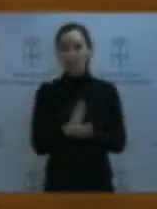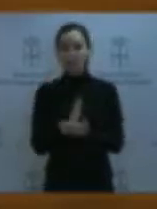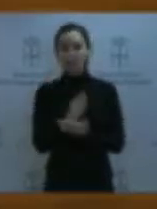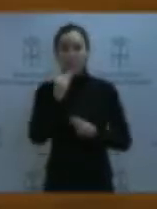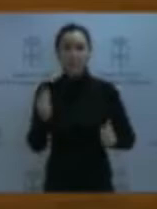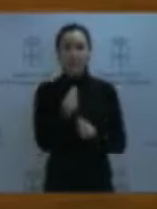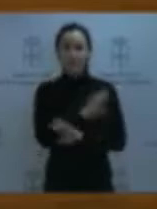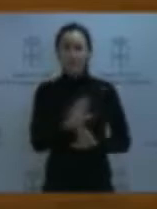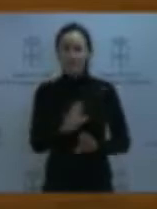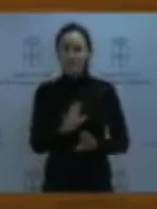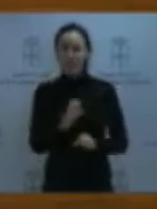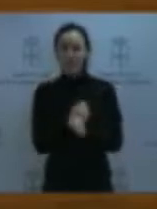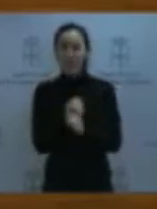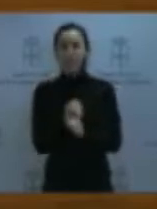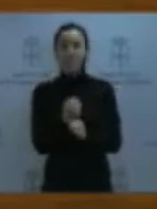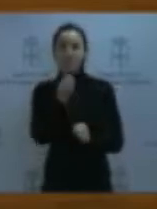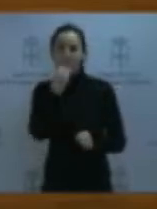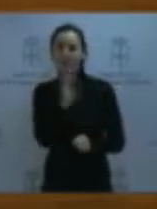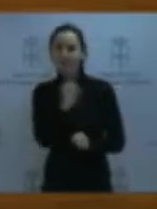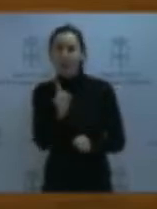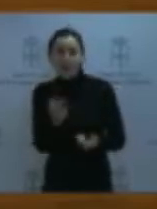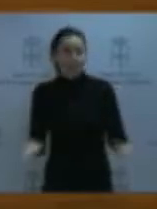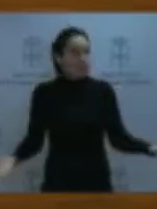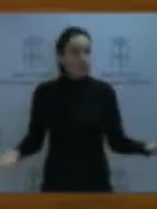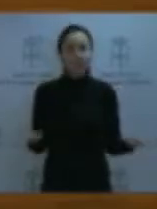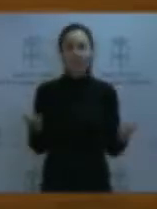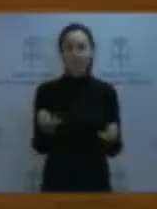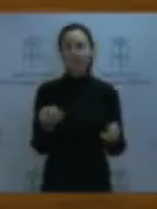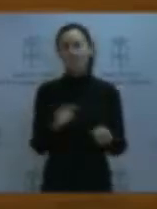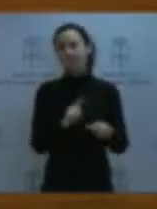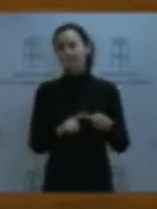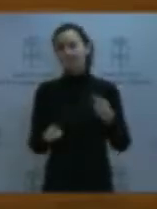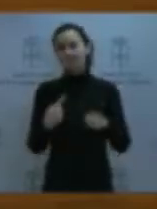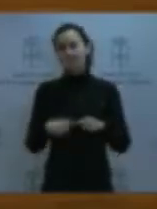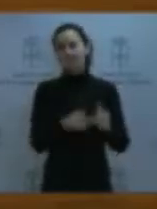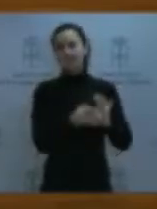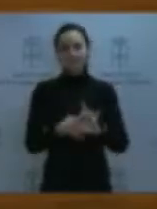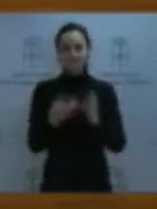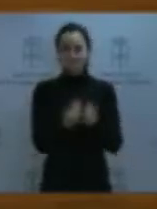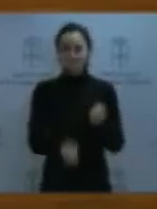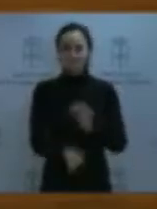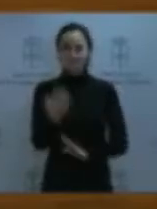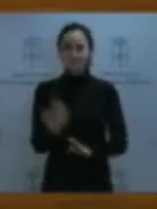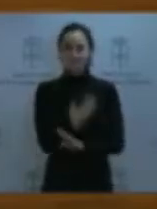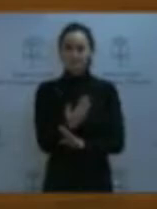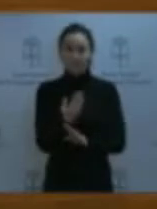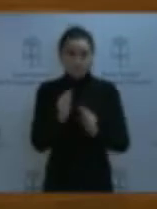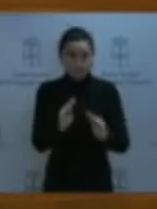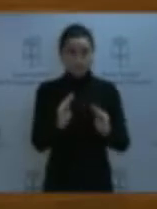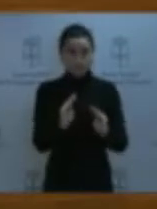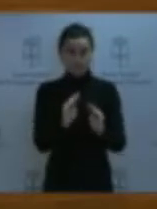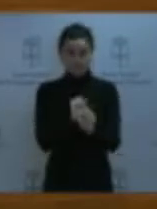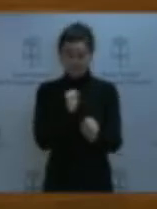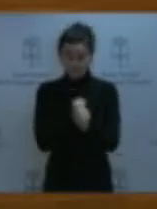mejora del empleo. Pero es que el segundo elemento era precisamente el que guarda relación con la creación y pasa por la